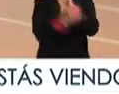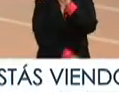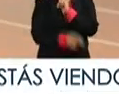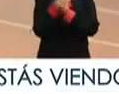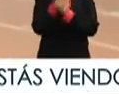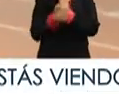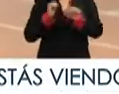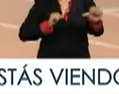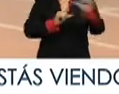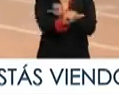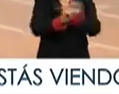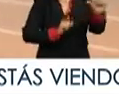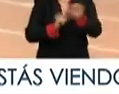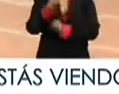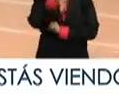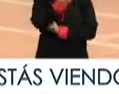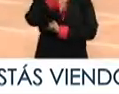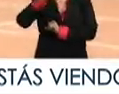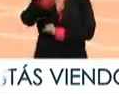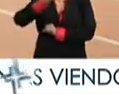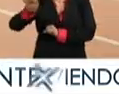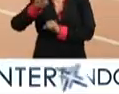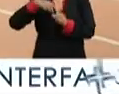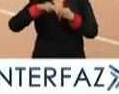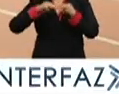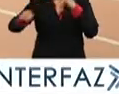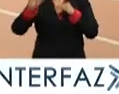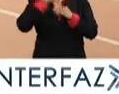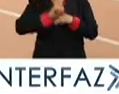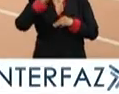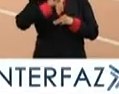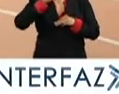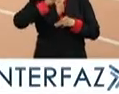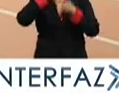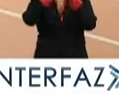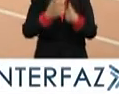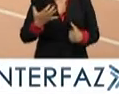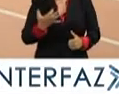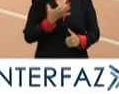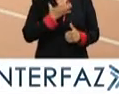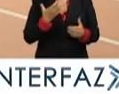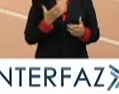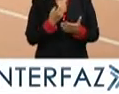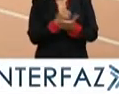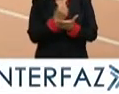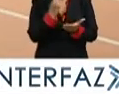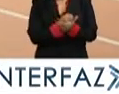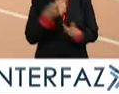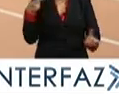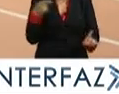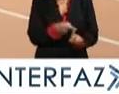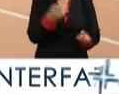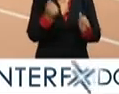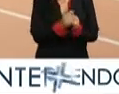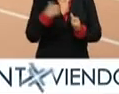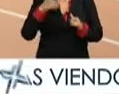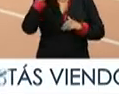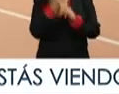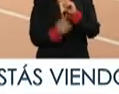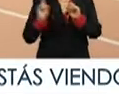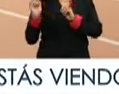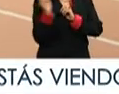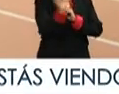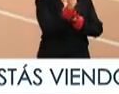de los relevos de 4x400 metros con las chicas que lograron quedarse con la medalla de oro, especialmente con el cierre